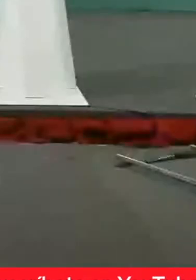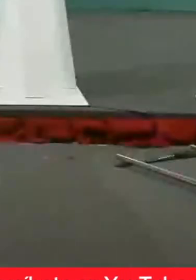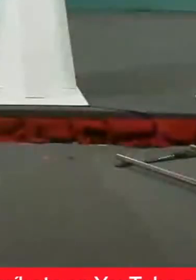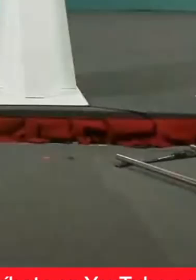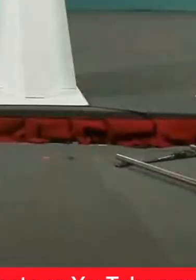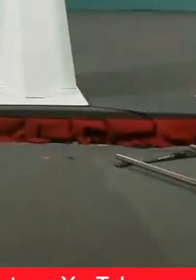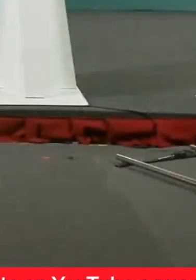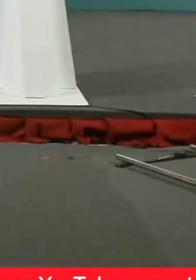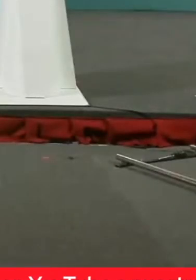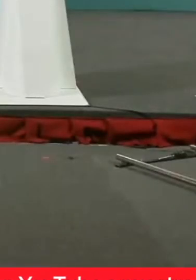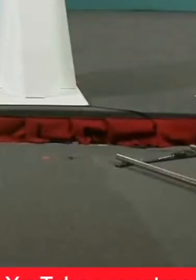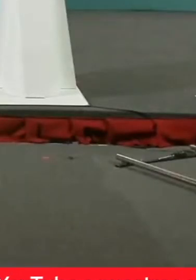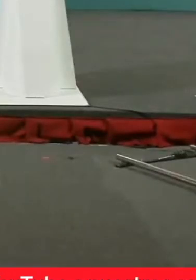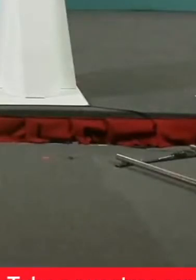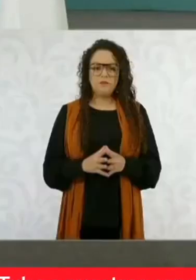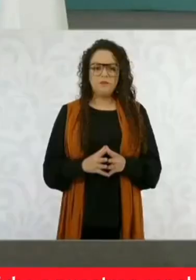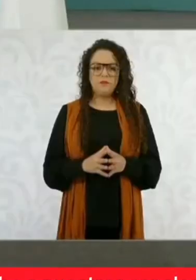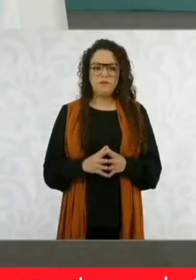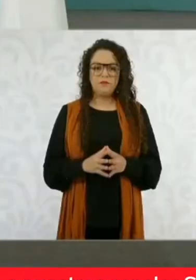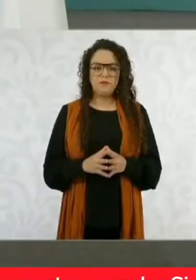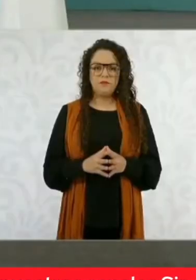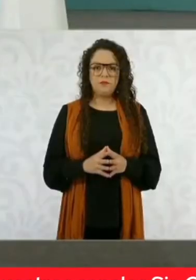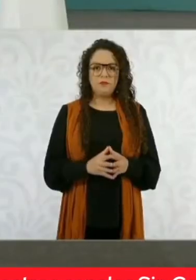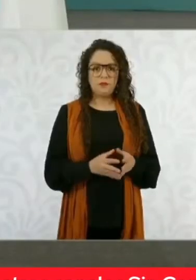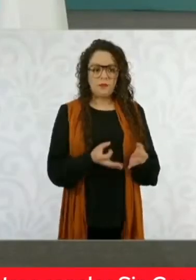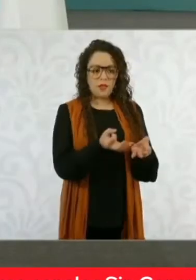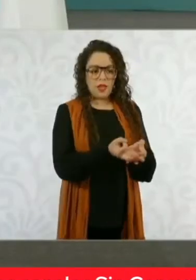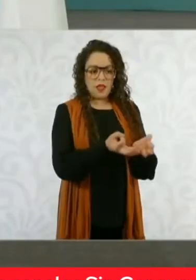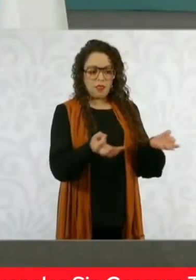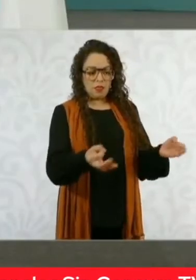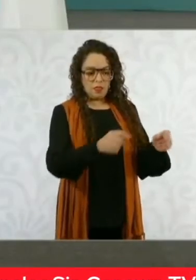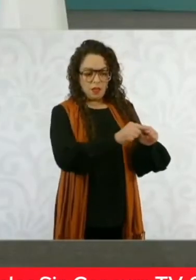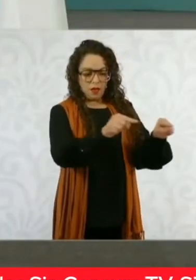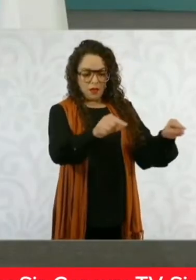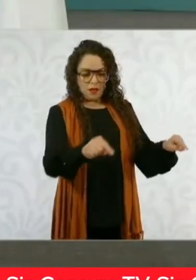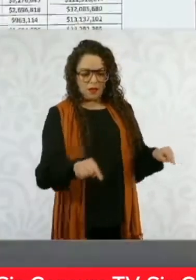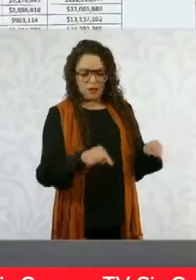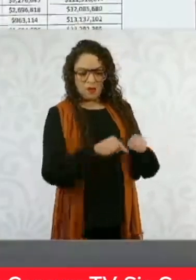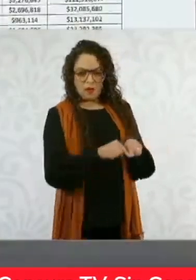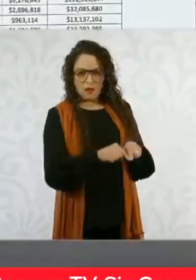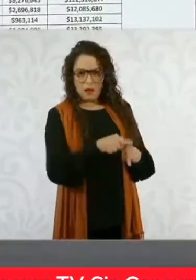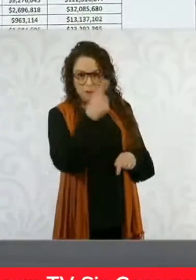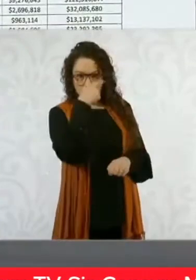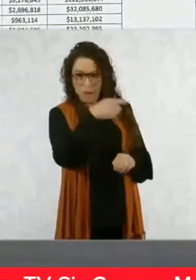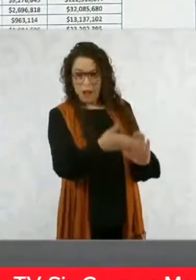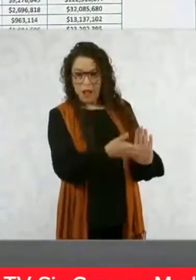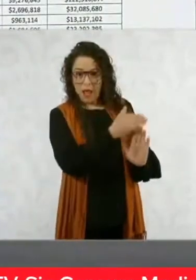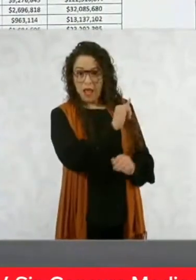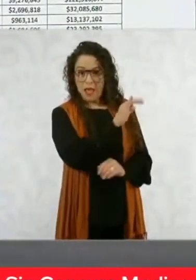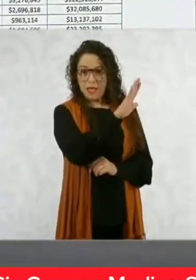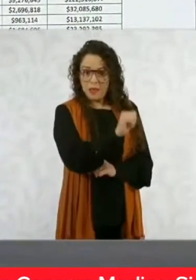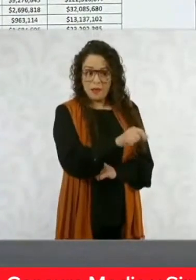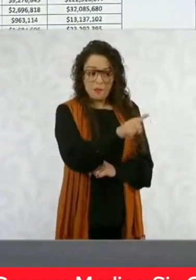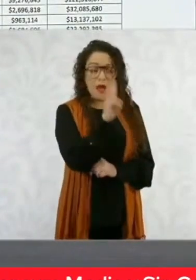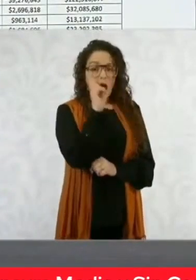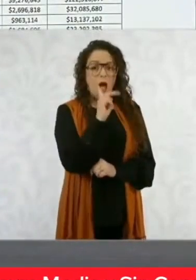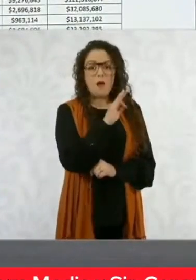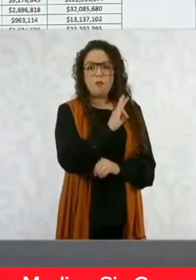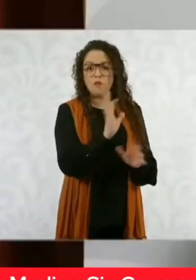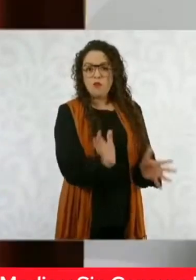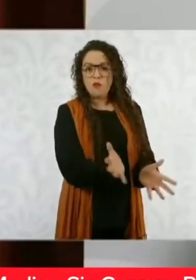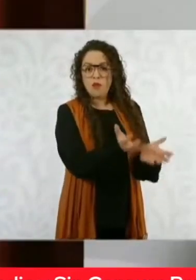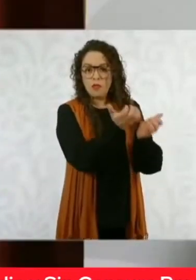entregó el Infonavit recuperando los terrenos. Pero es muy factible que el 20%